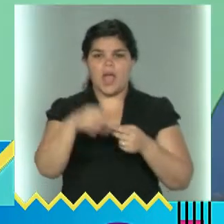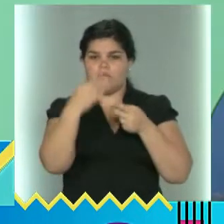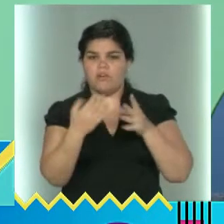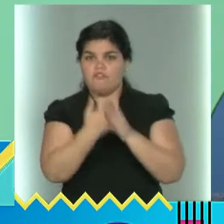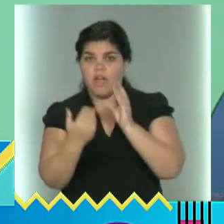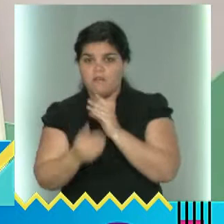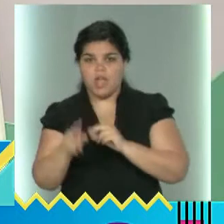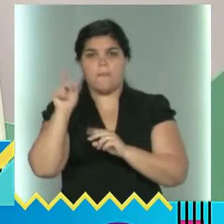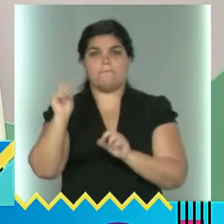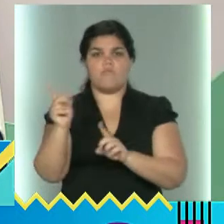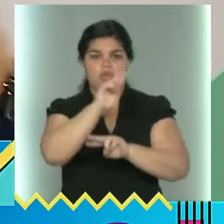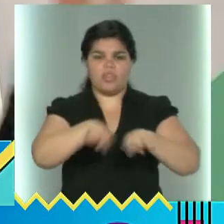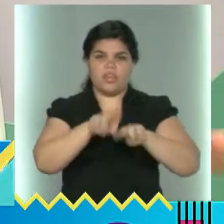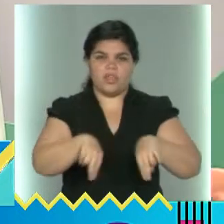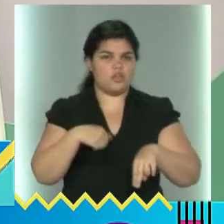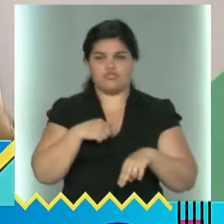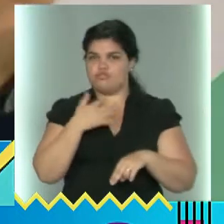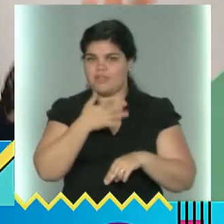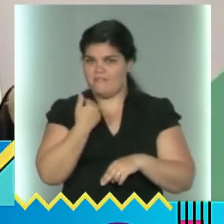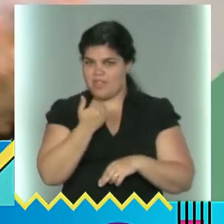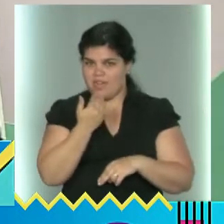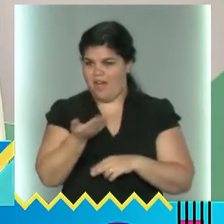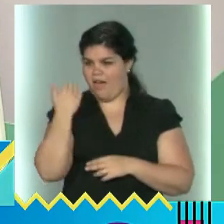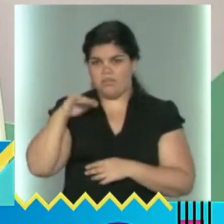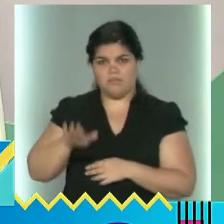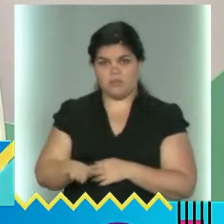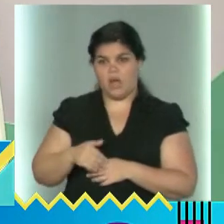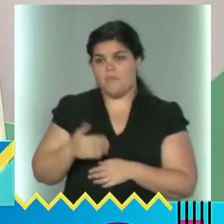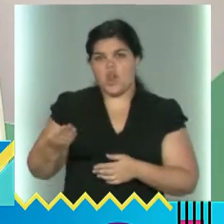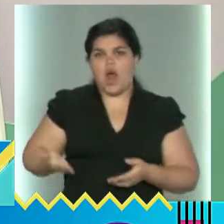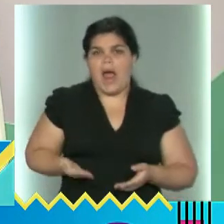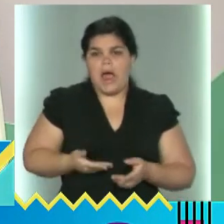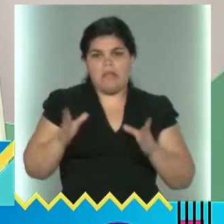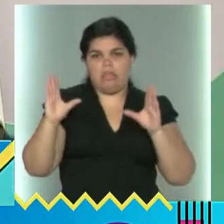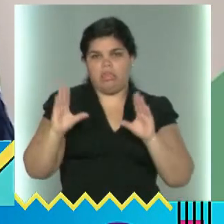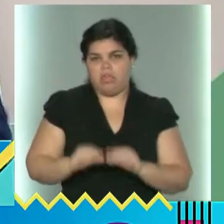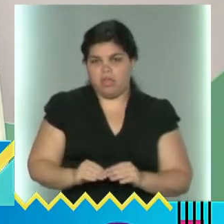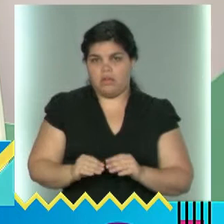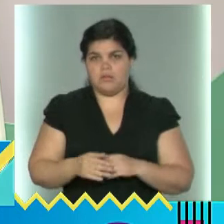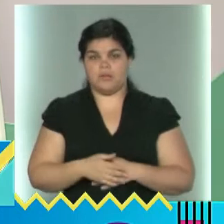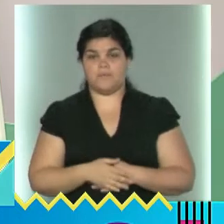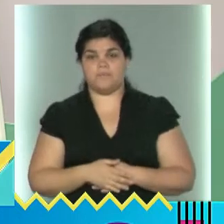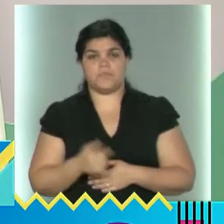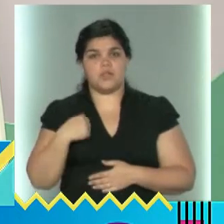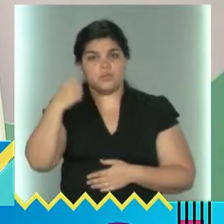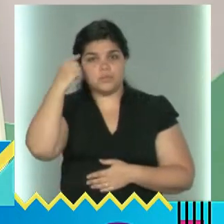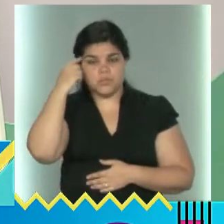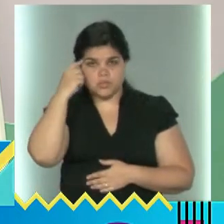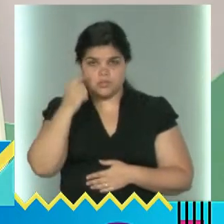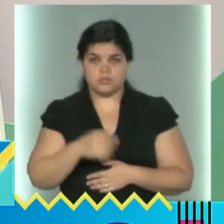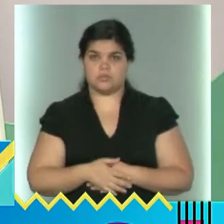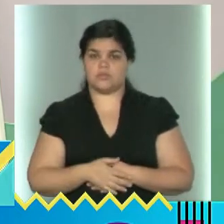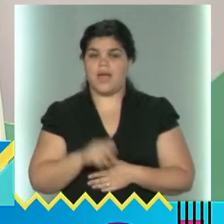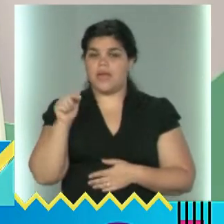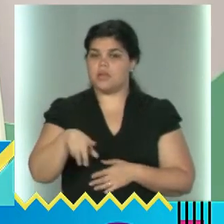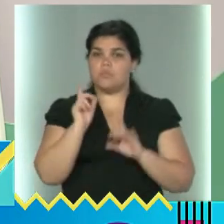suficiente como para darme cuenta de eso, pero puede ser que me haya desmotivado por eso. pienso que hacen falta muy